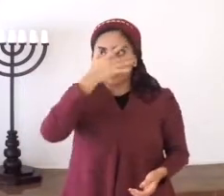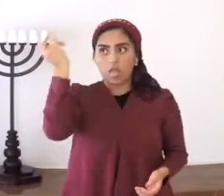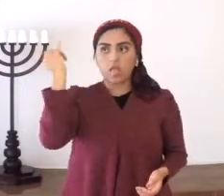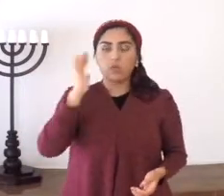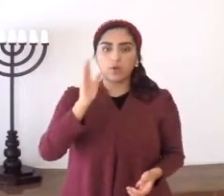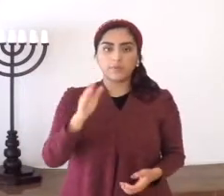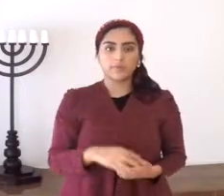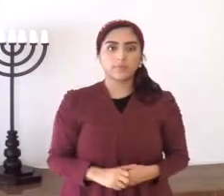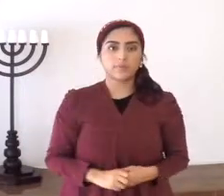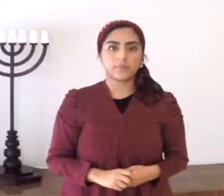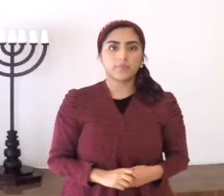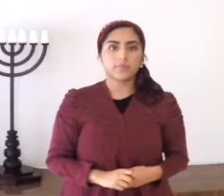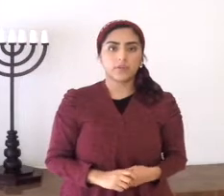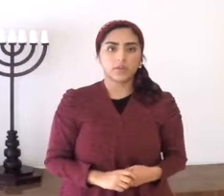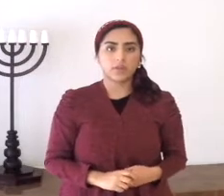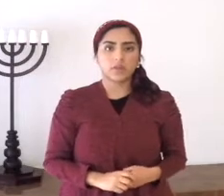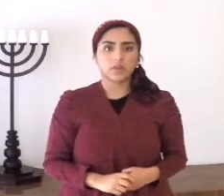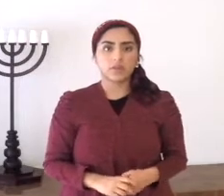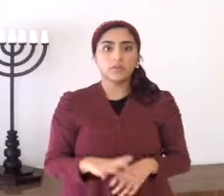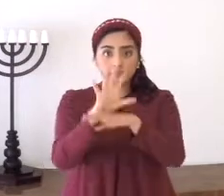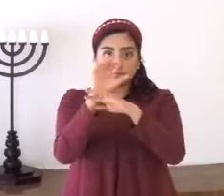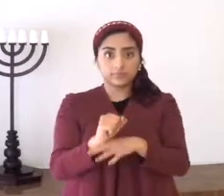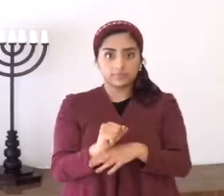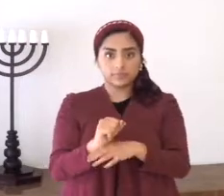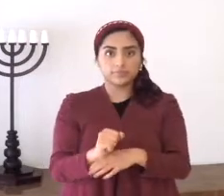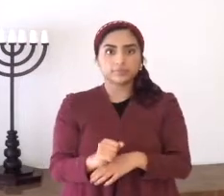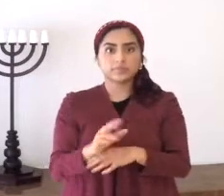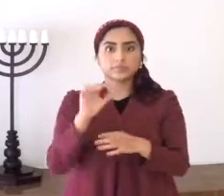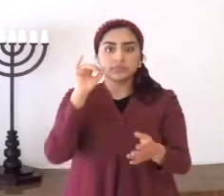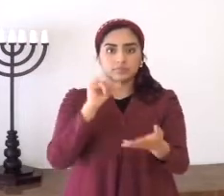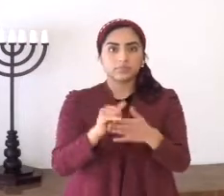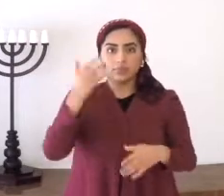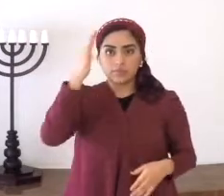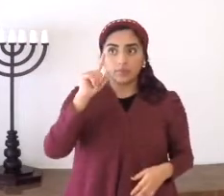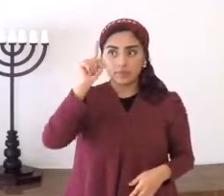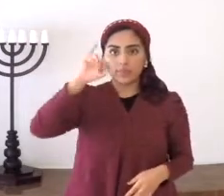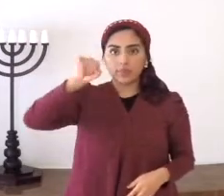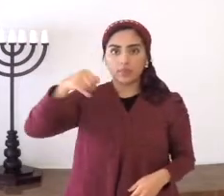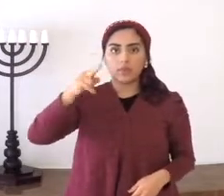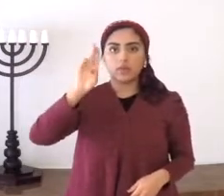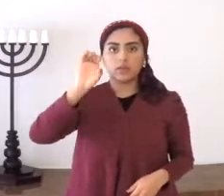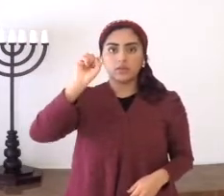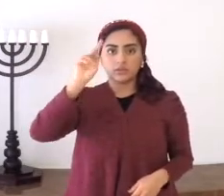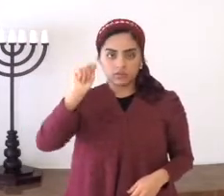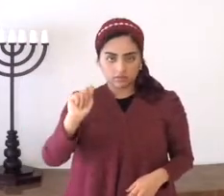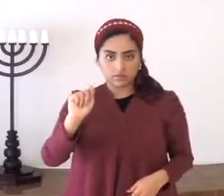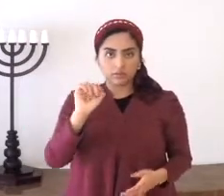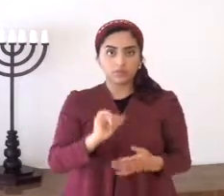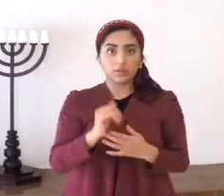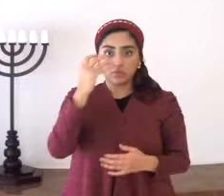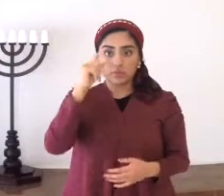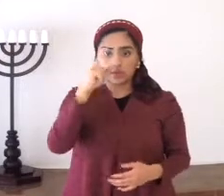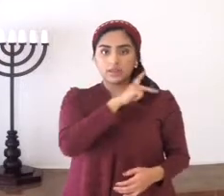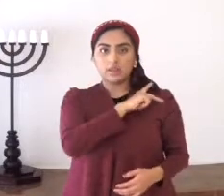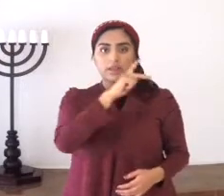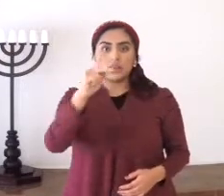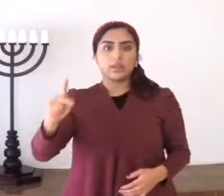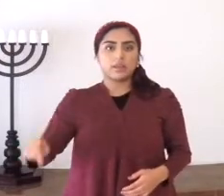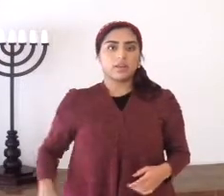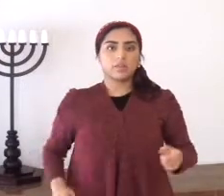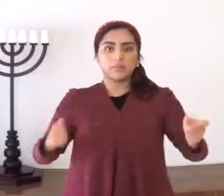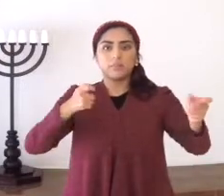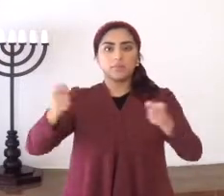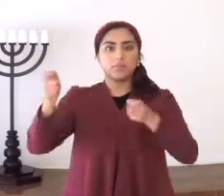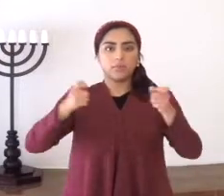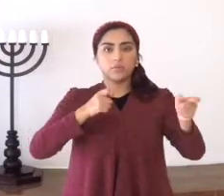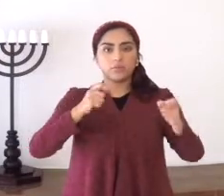No sé si me di a entender. Anótenlo porque si no se les van las ideas. Uno de los atributos, no el segundo, es que Elohim es